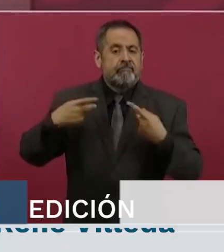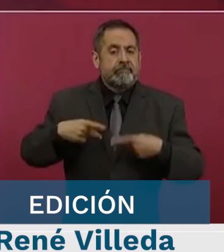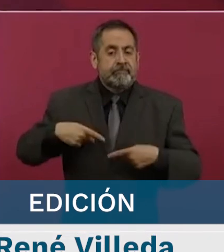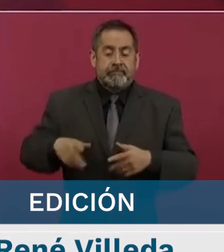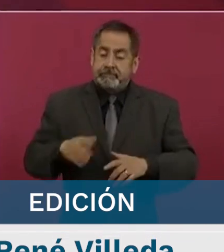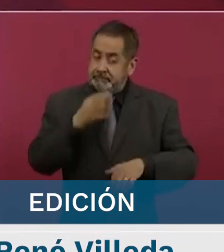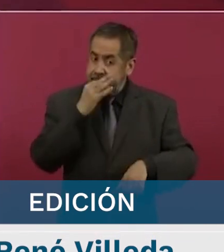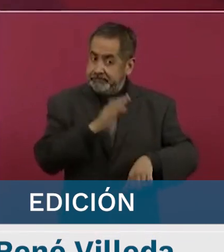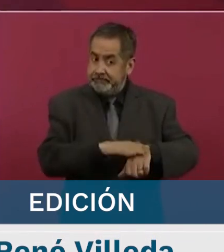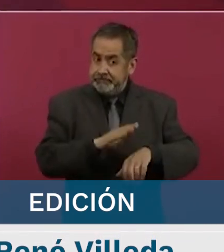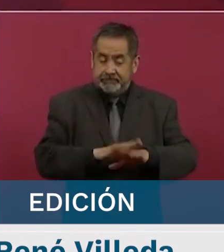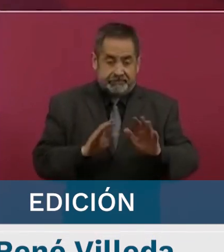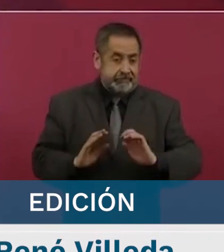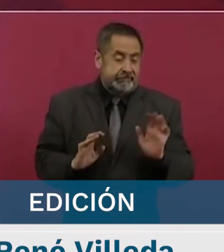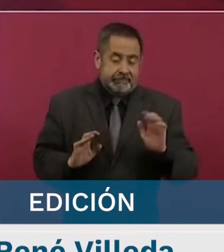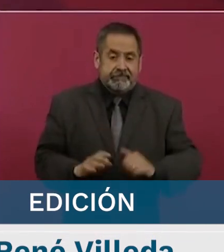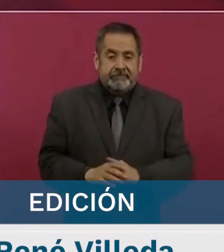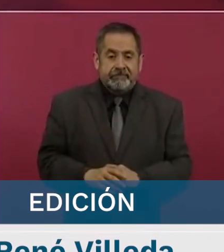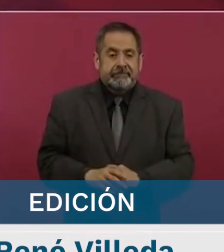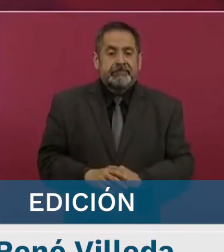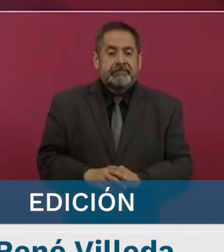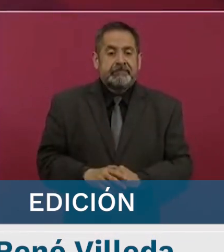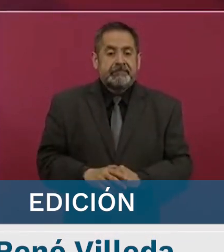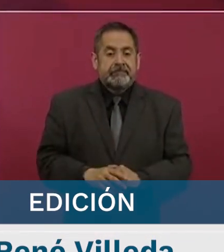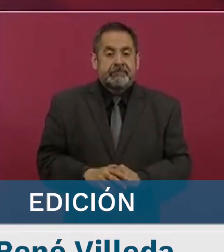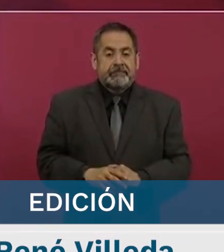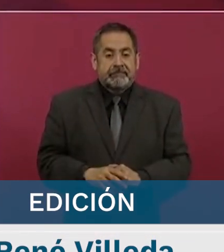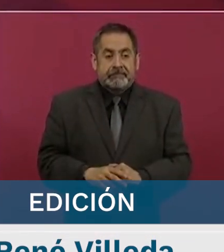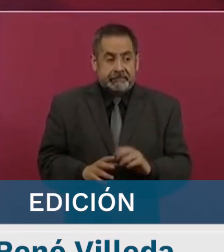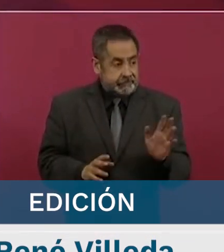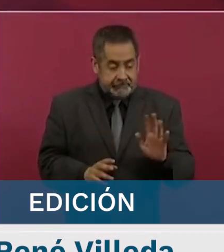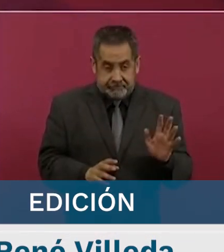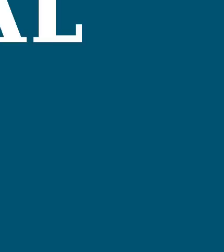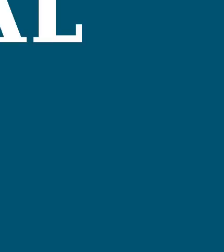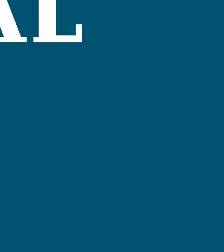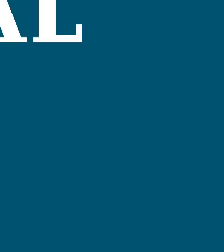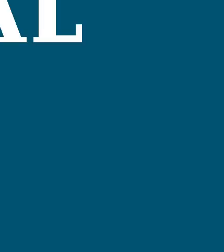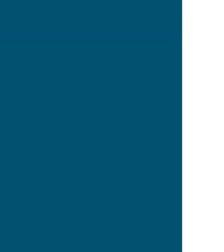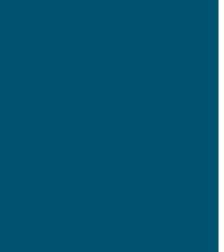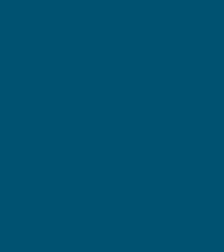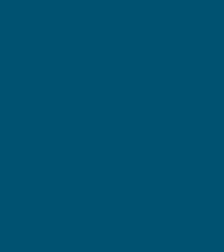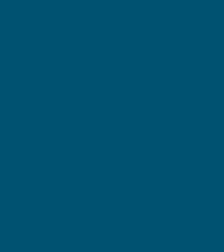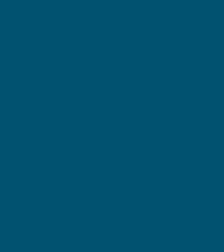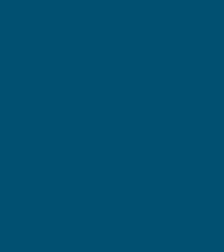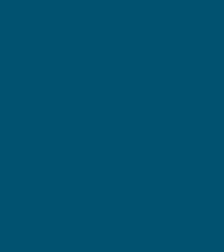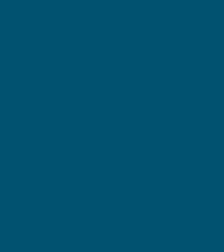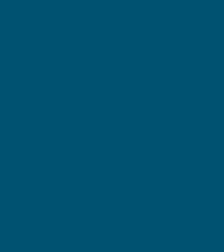Entonces nos vamos a procedimientos legales.